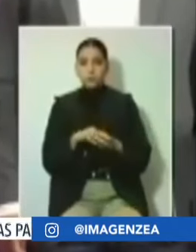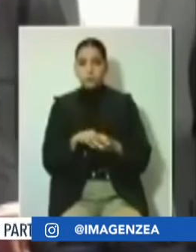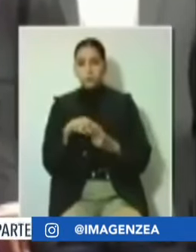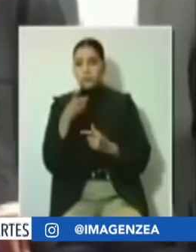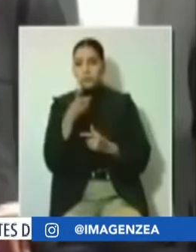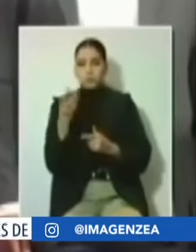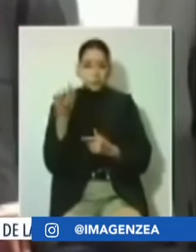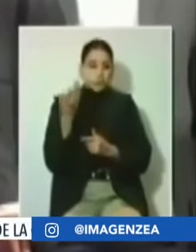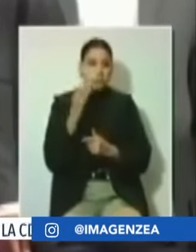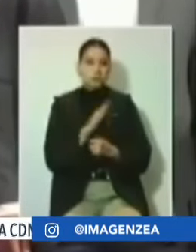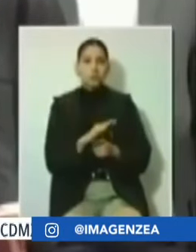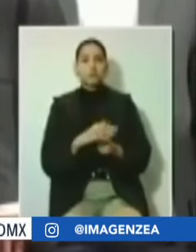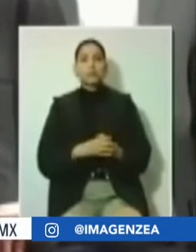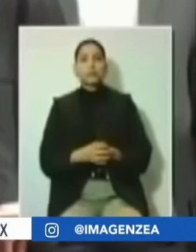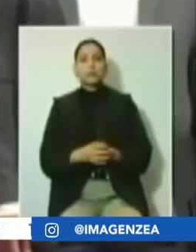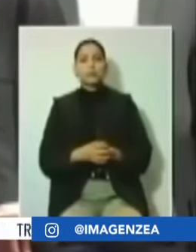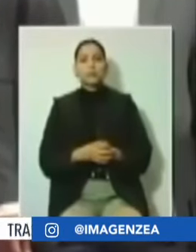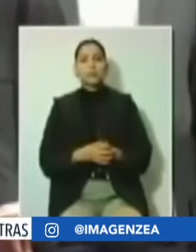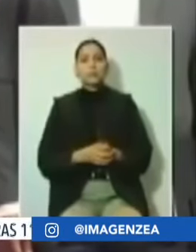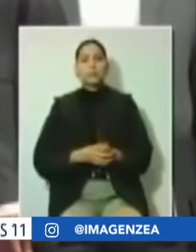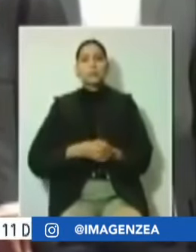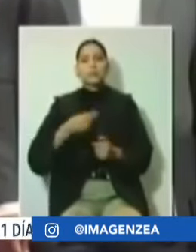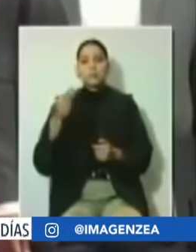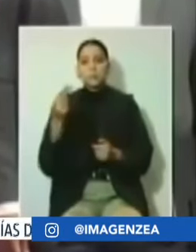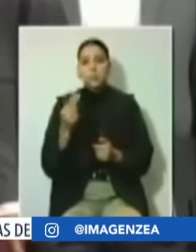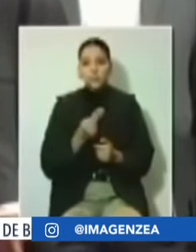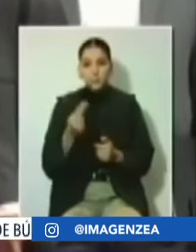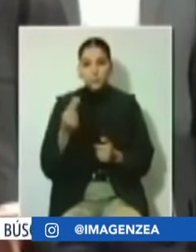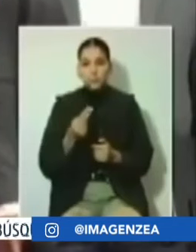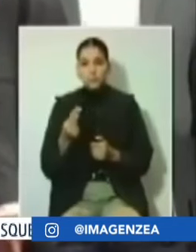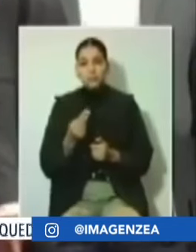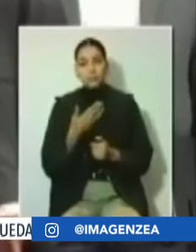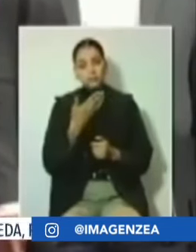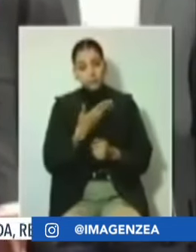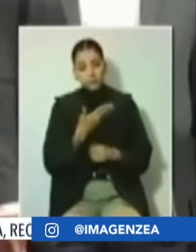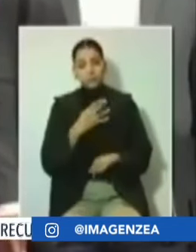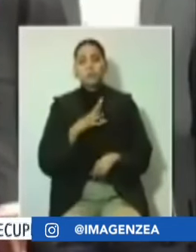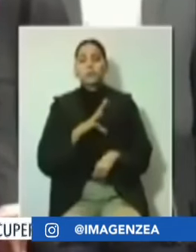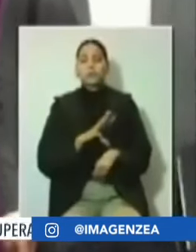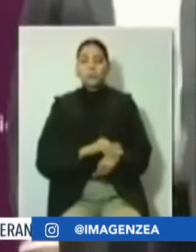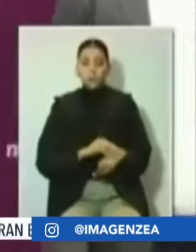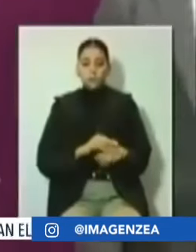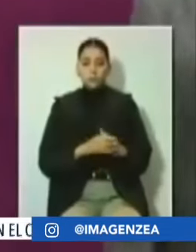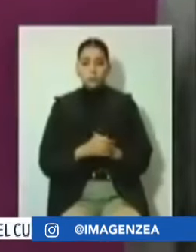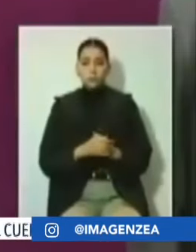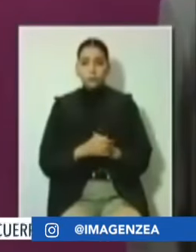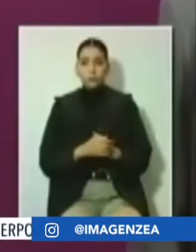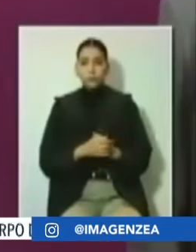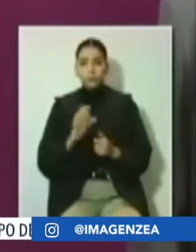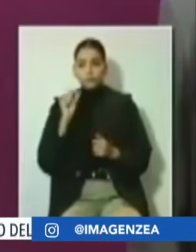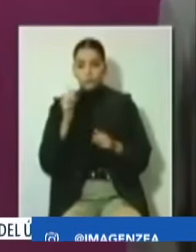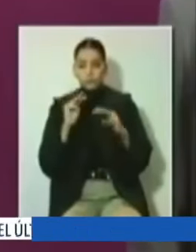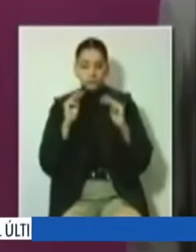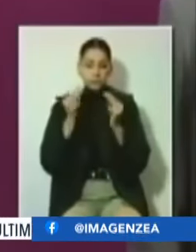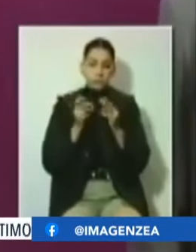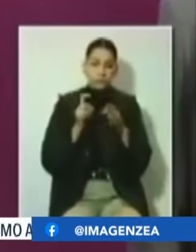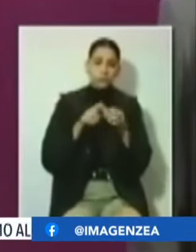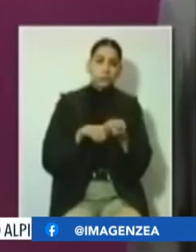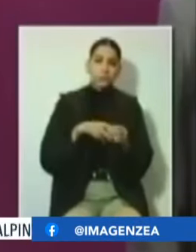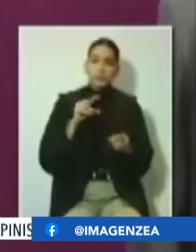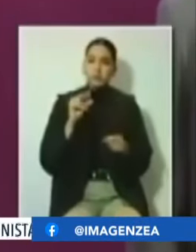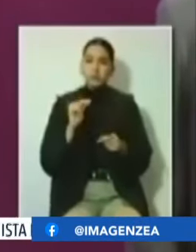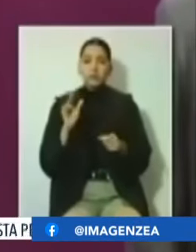falsa este hay que pedirle permiso a algún maloso no